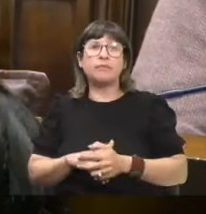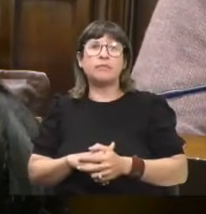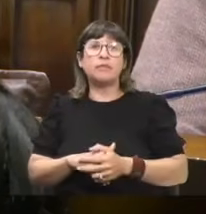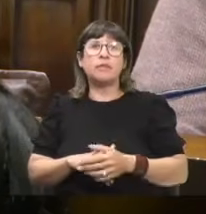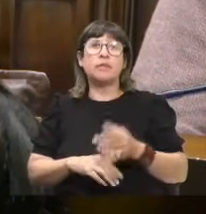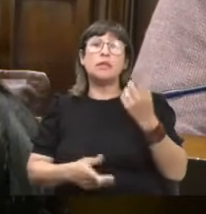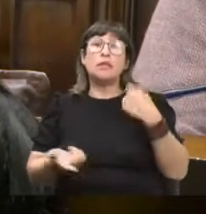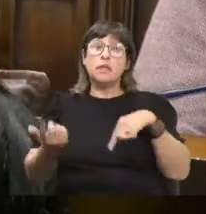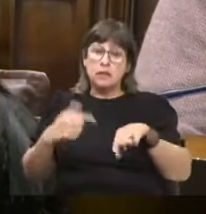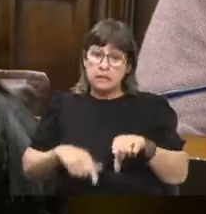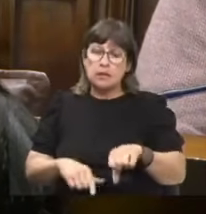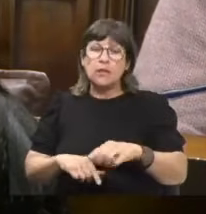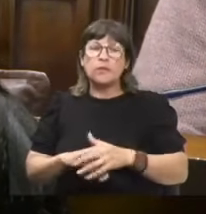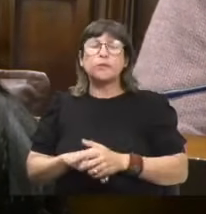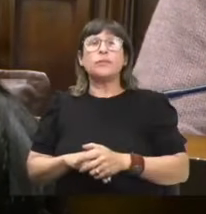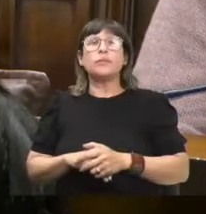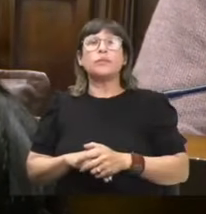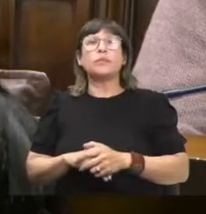efecto,